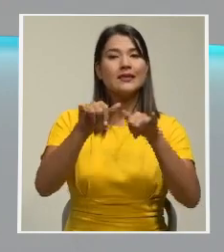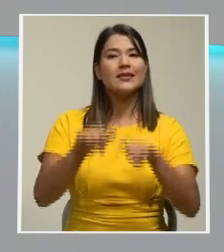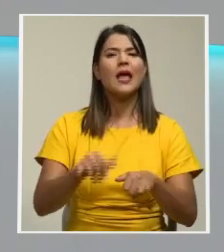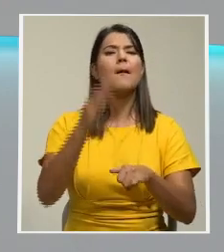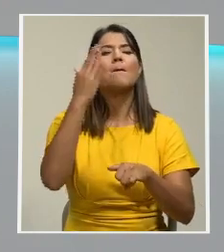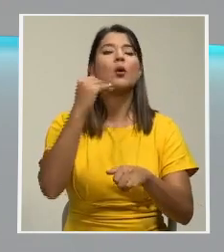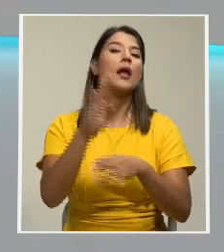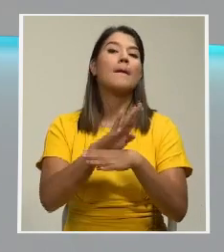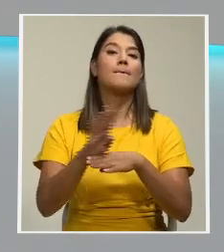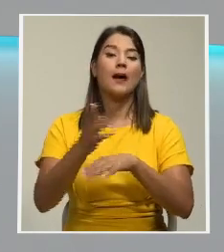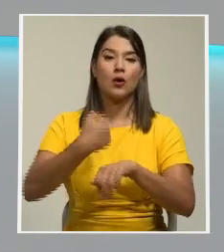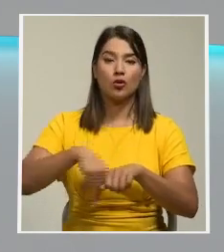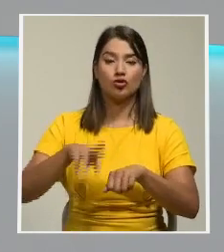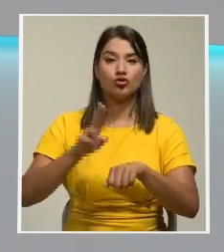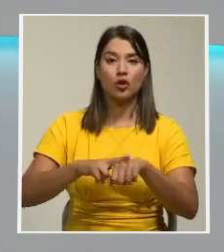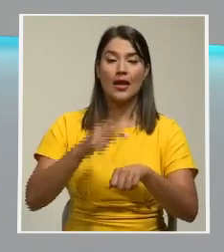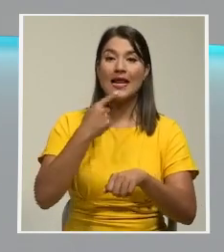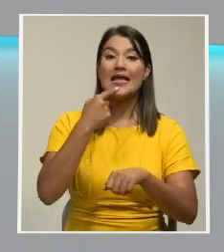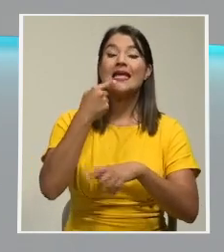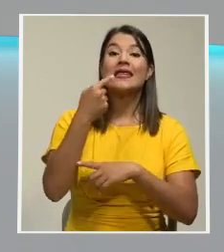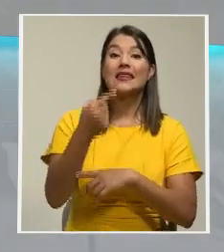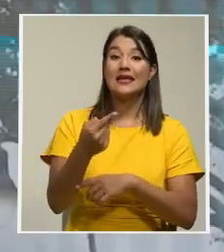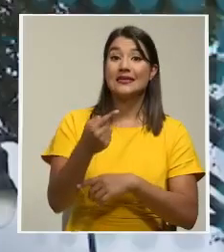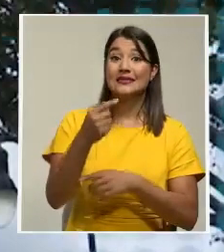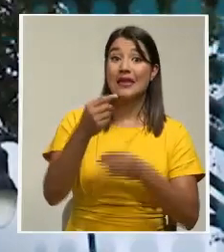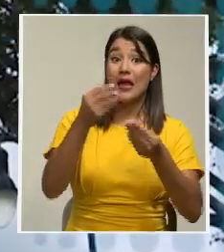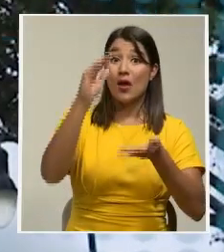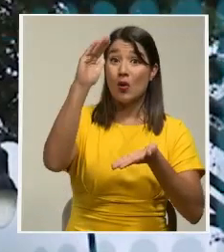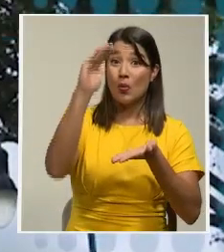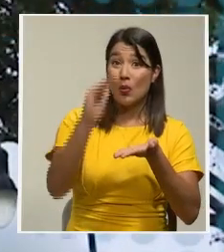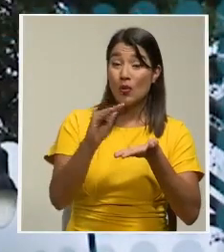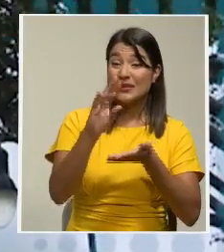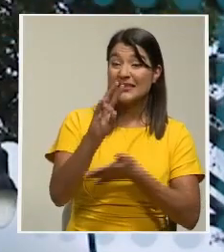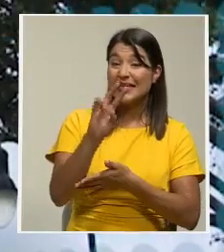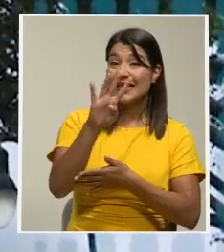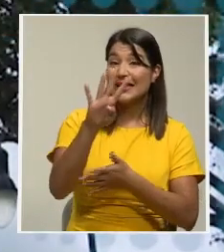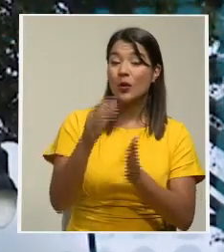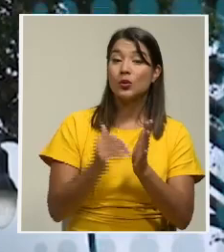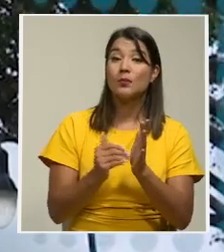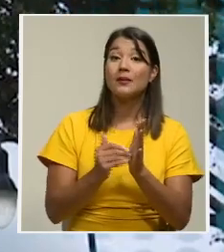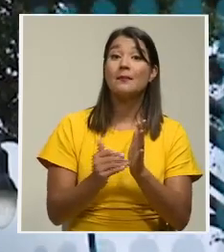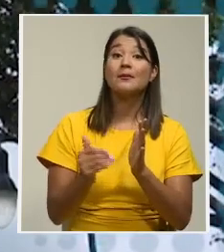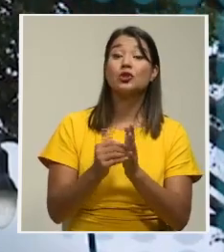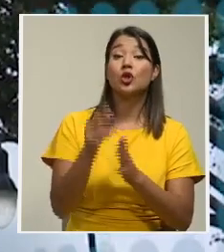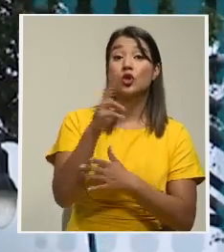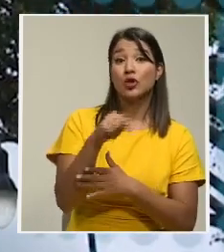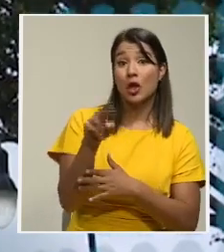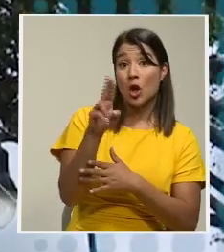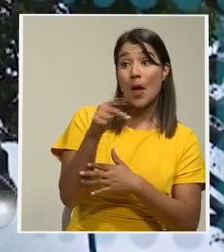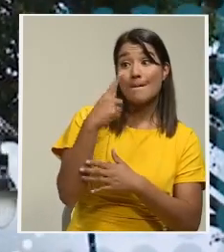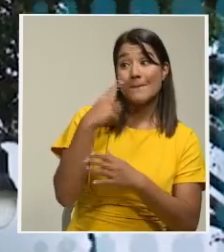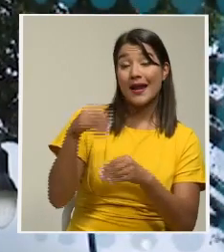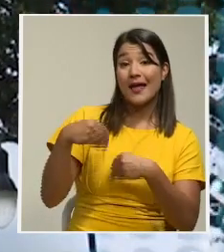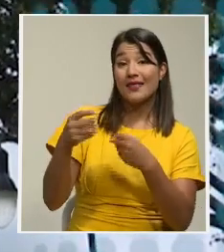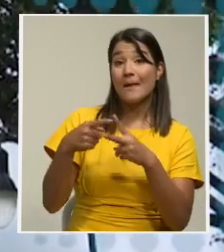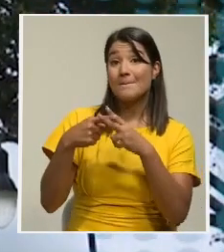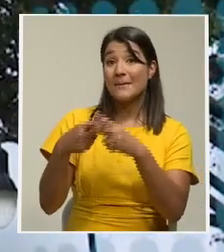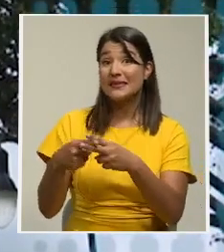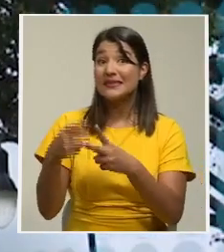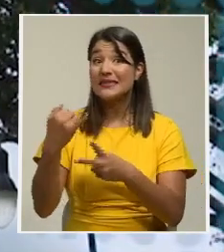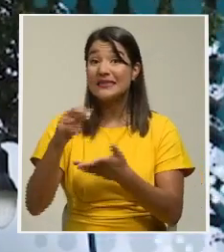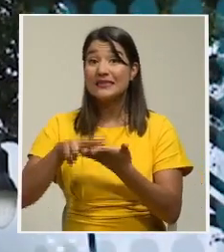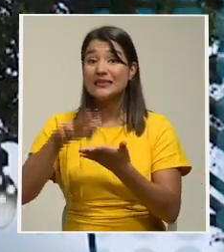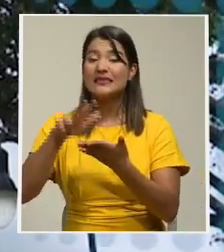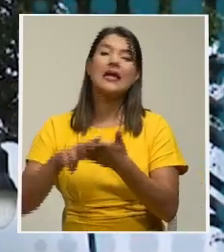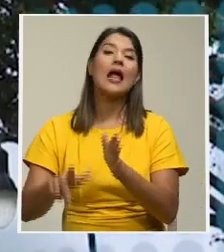porque el Banco Nacional asegura que dejaría de percibir 74.000 millones de colones para nuevos créditos si se aprueba el proyecto